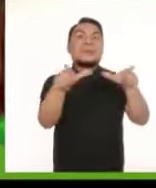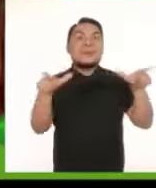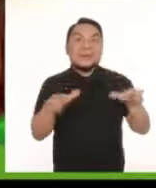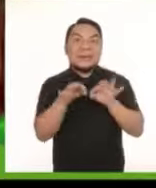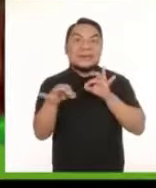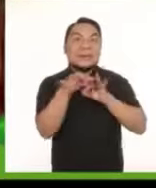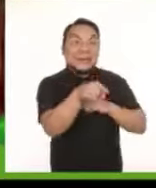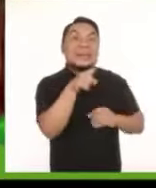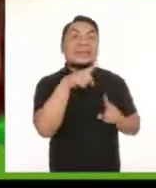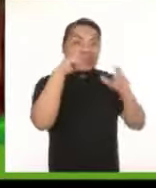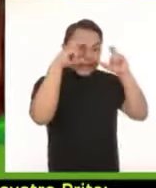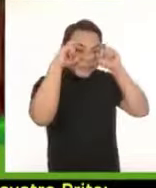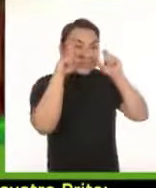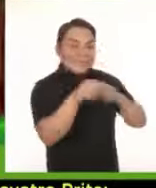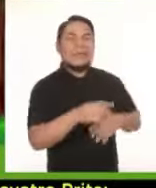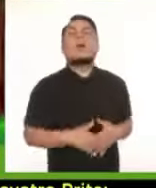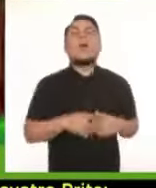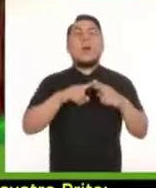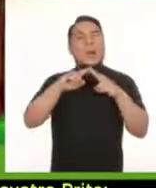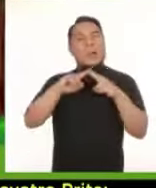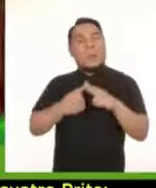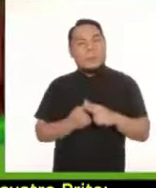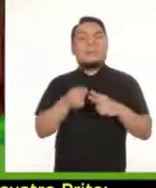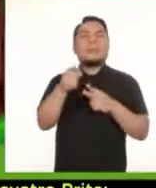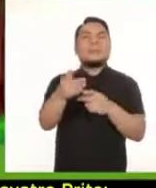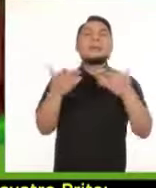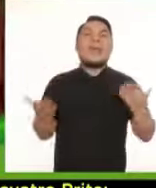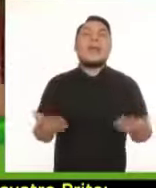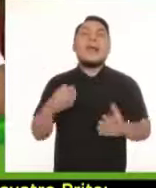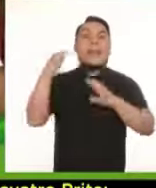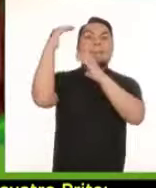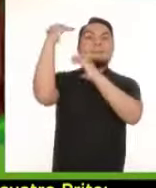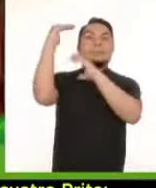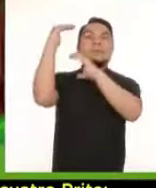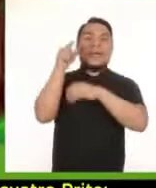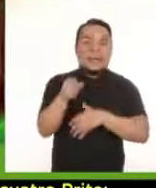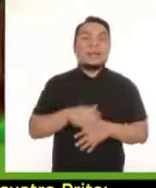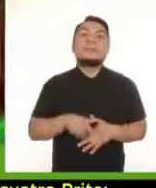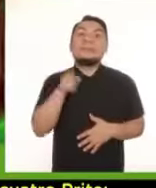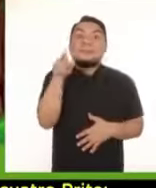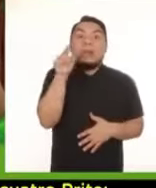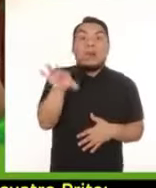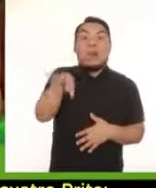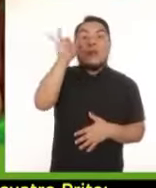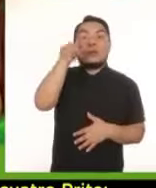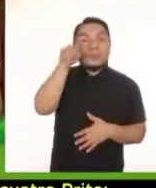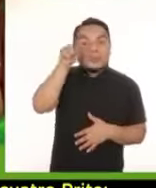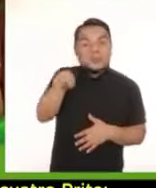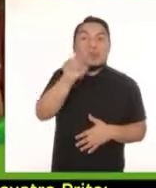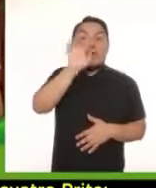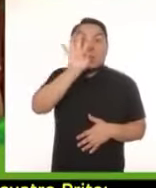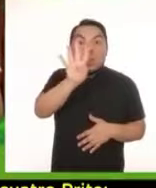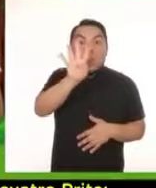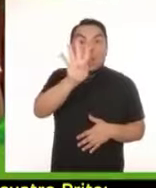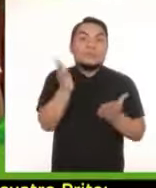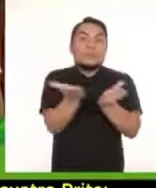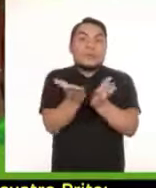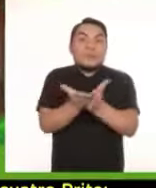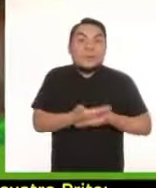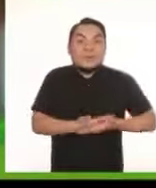lugares, Tita! Comencemos con Piura, donde encontraremos 4